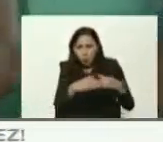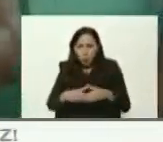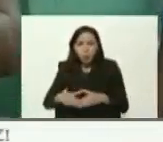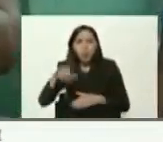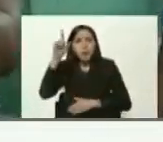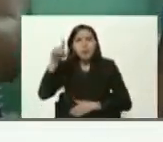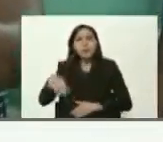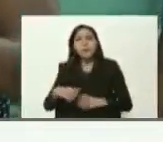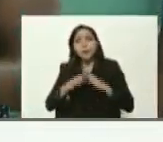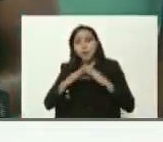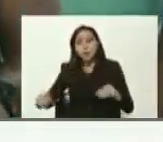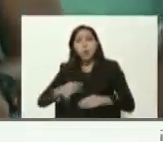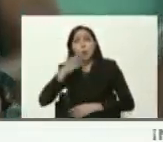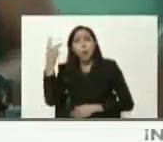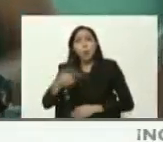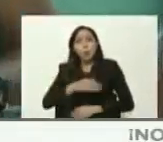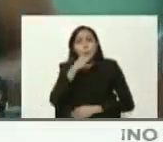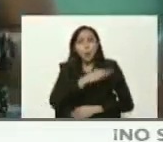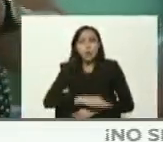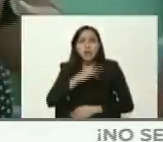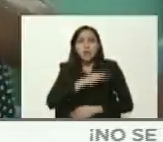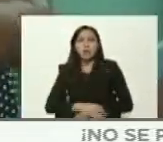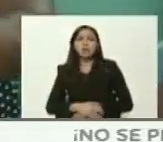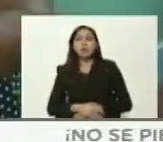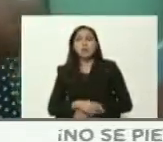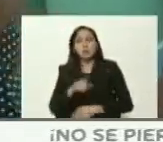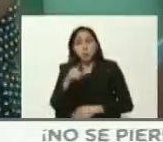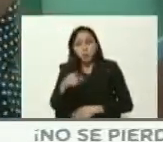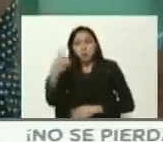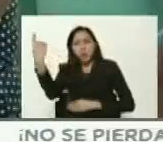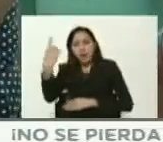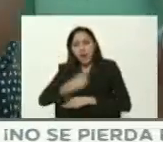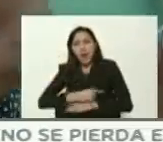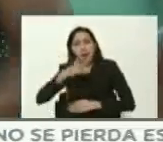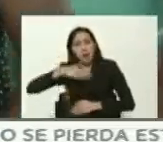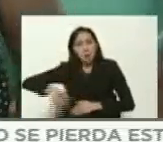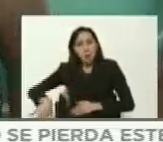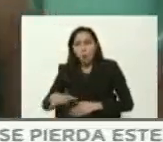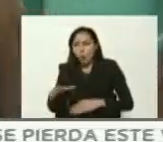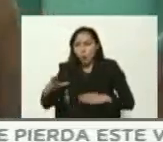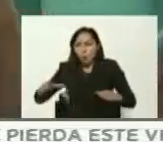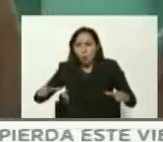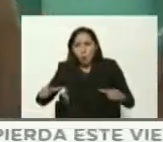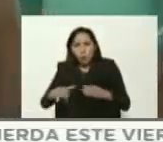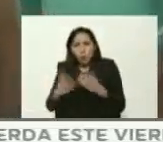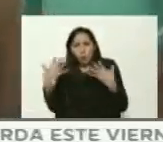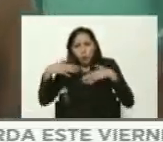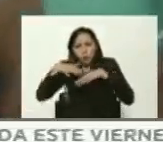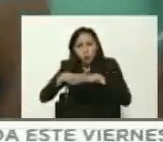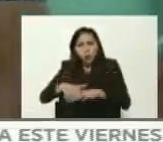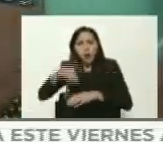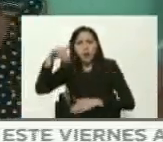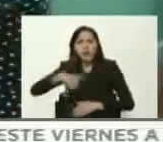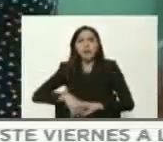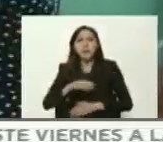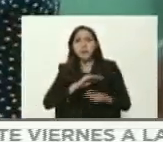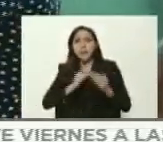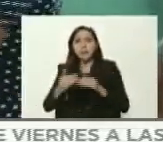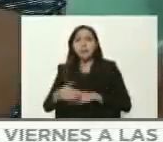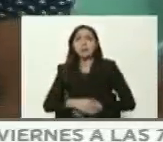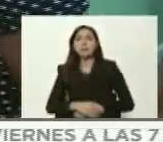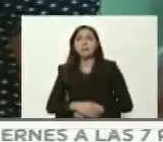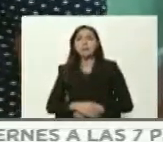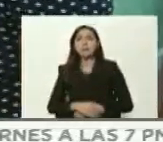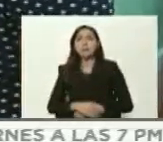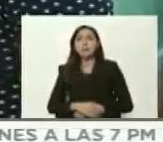además todas las políticas sociales que emana usted para el pueblo, bueno, se consolidan en el territorio comunal. Y aquí, como